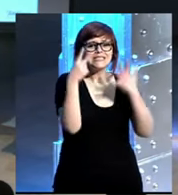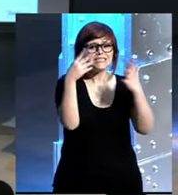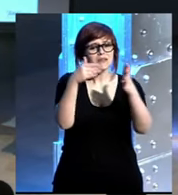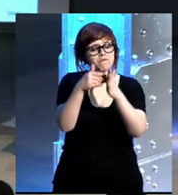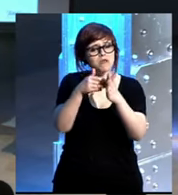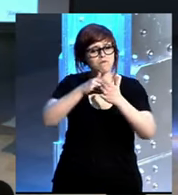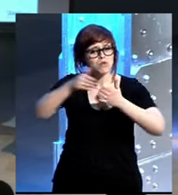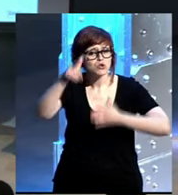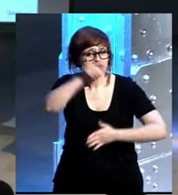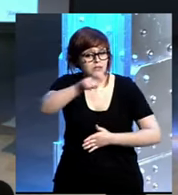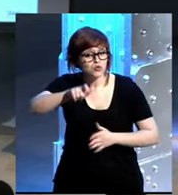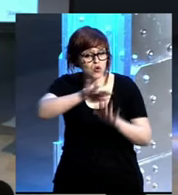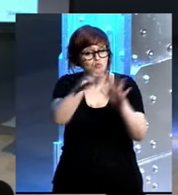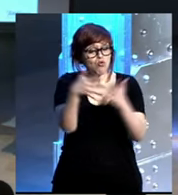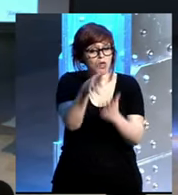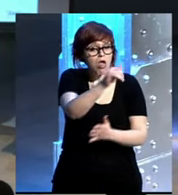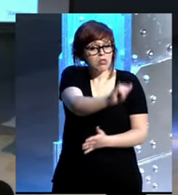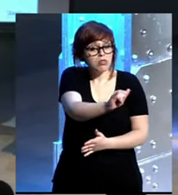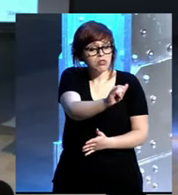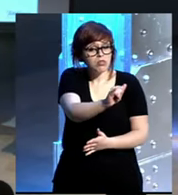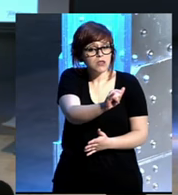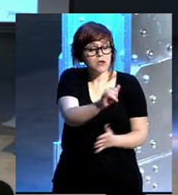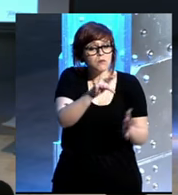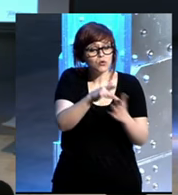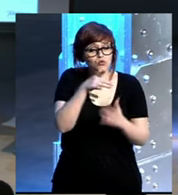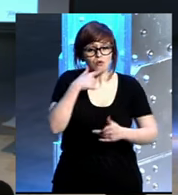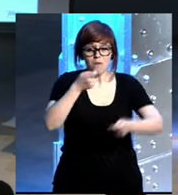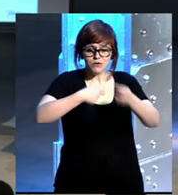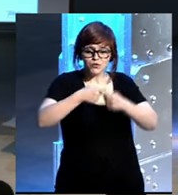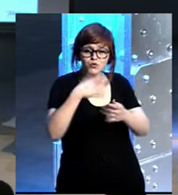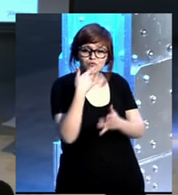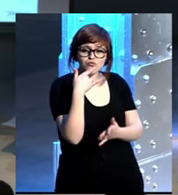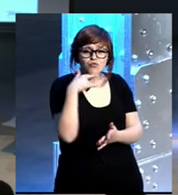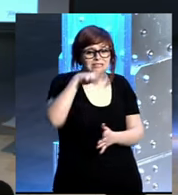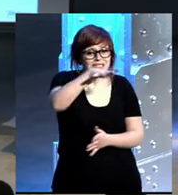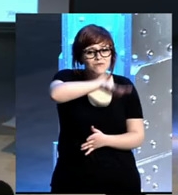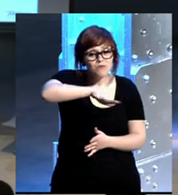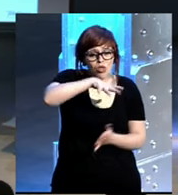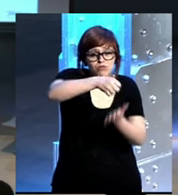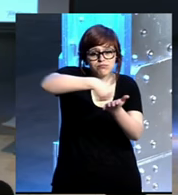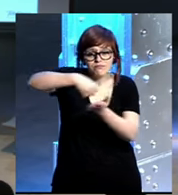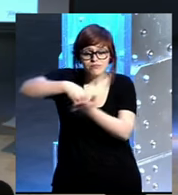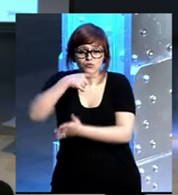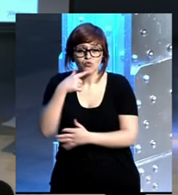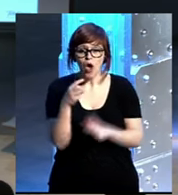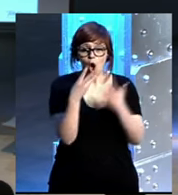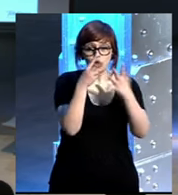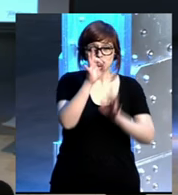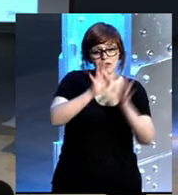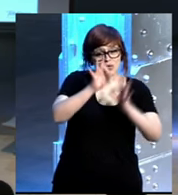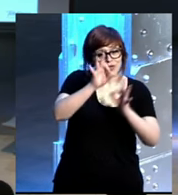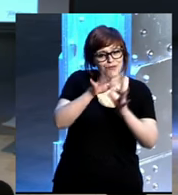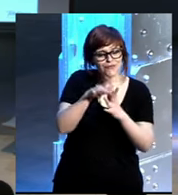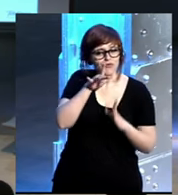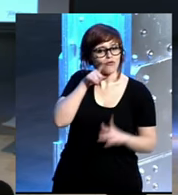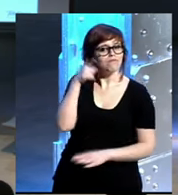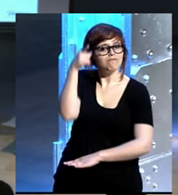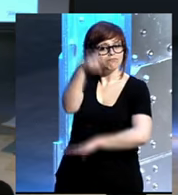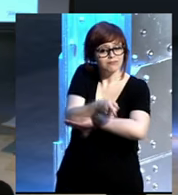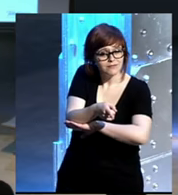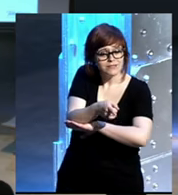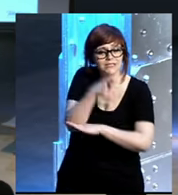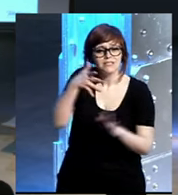pero aquí podemos encontrar con que hay nichos de mercado que no son nichos, que es prácticamente el 80% de la población. Luego, no estamos hablando de